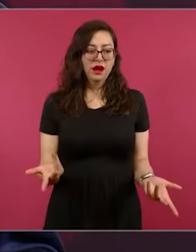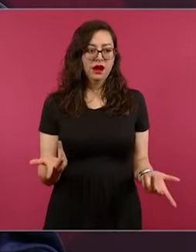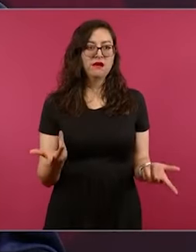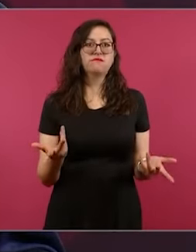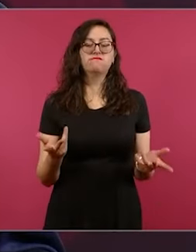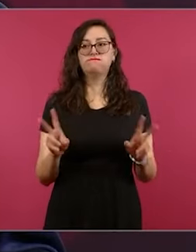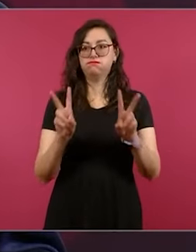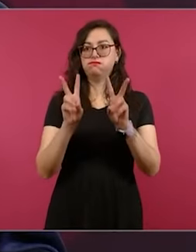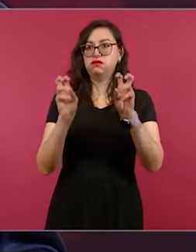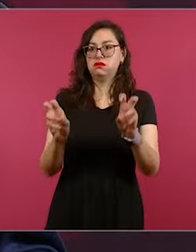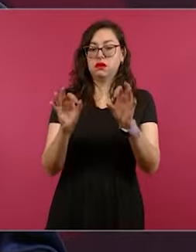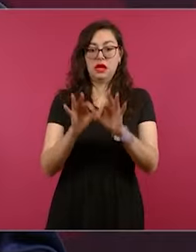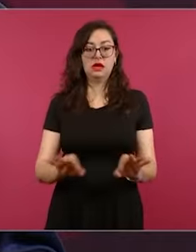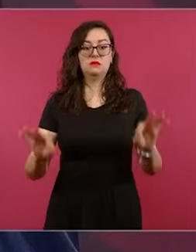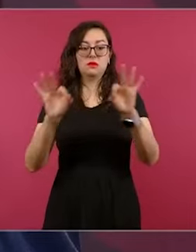justicia,